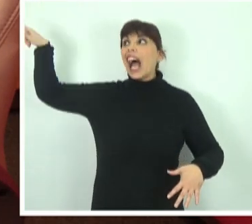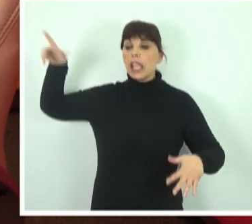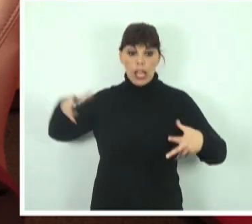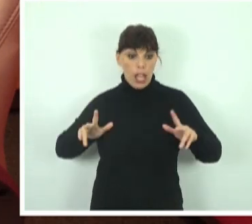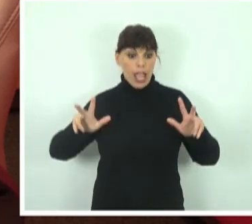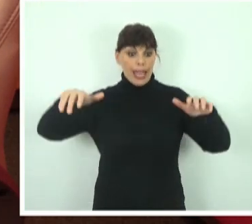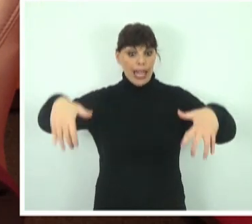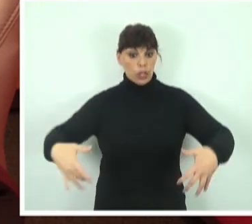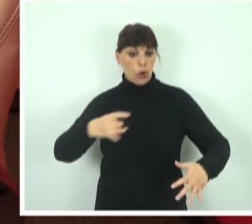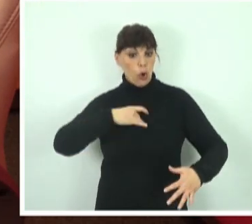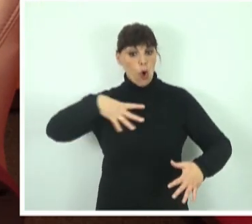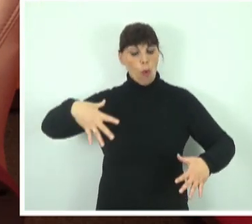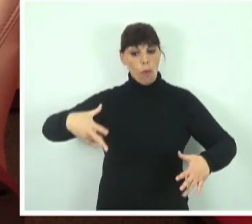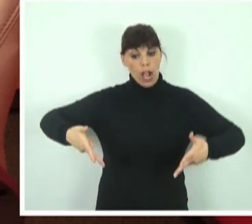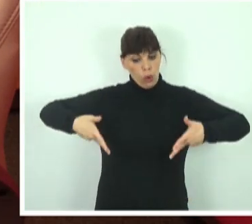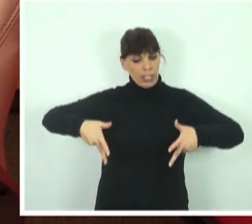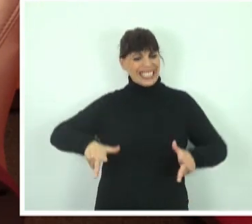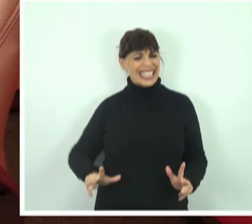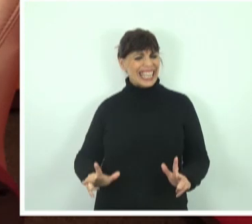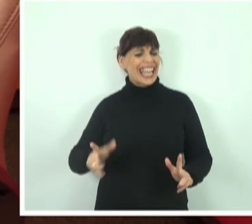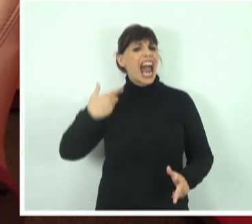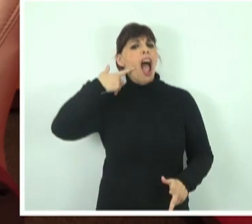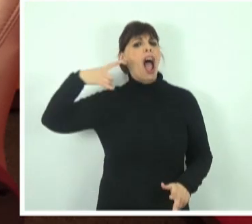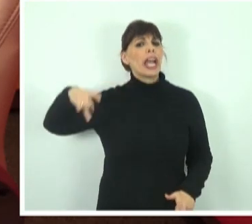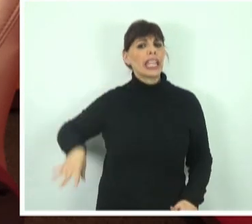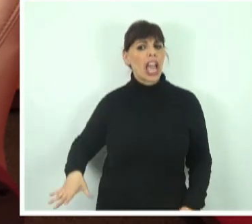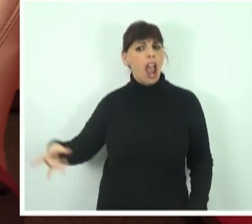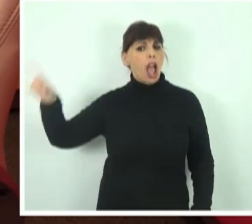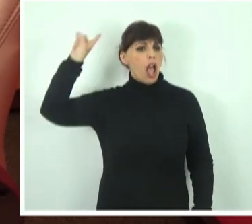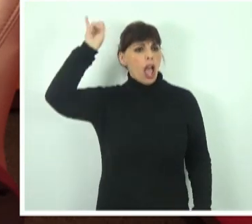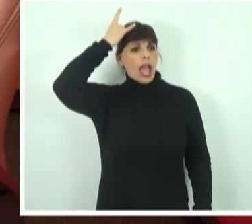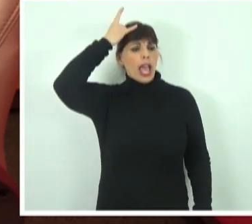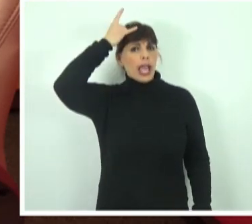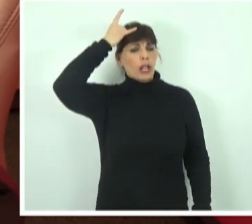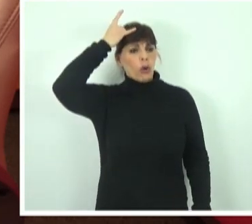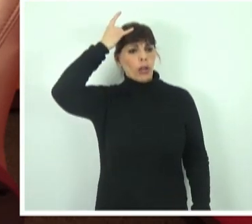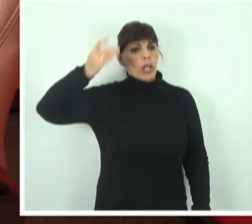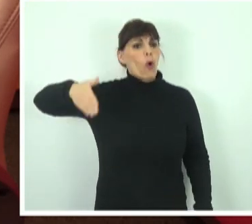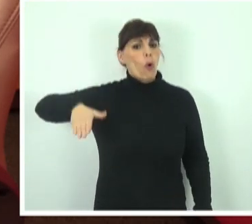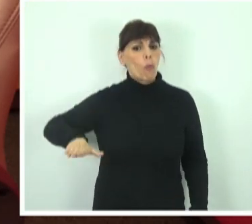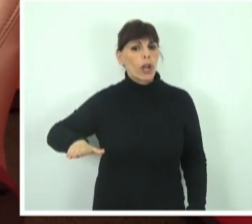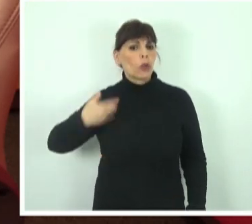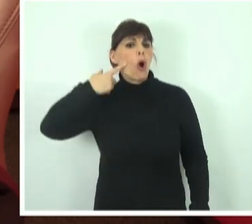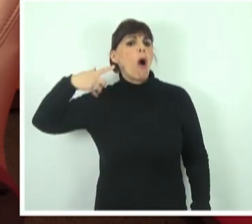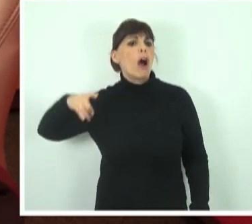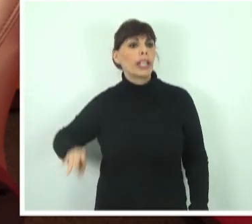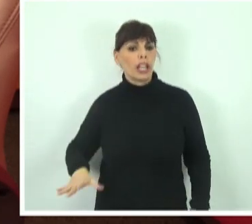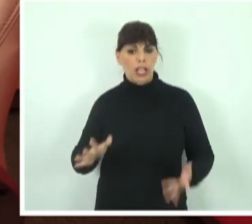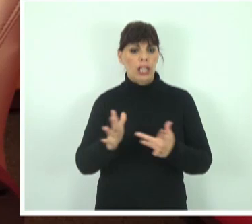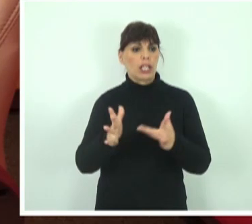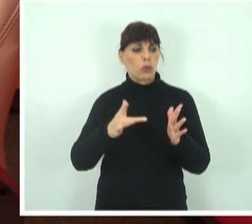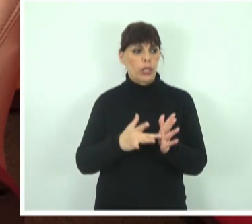aquel a quien la Biblia le llama el Cordero Inmolado, a Jesucristo.